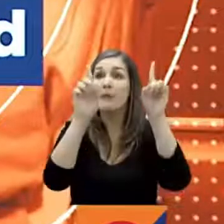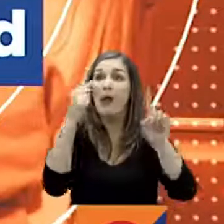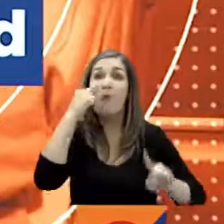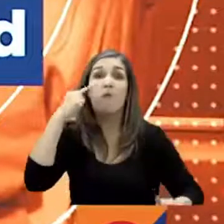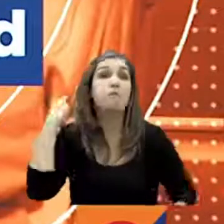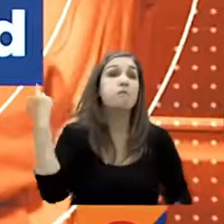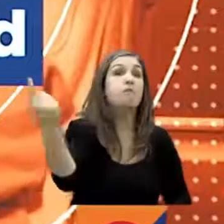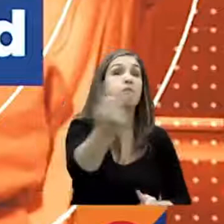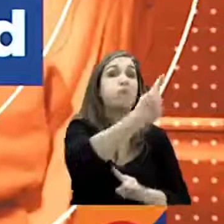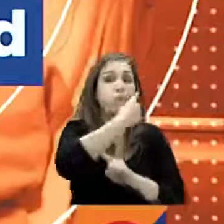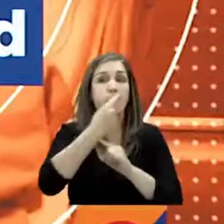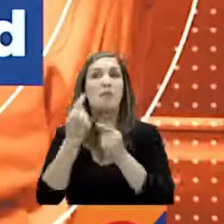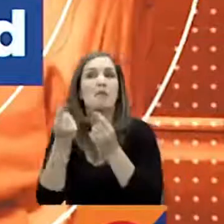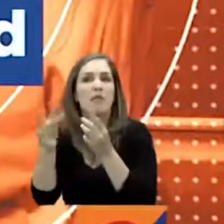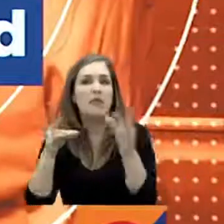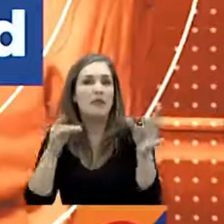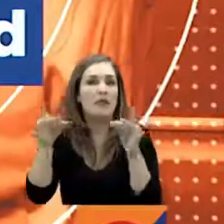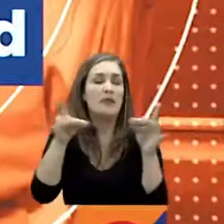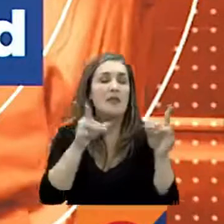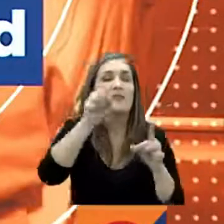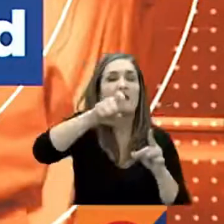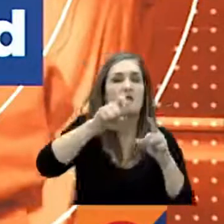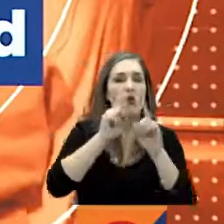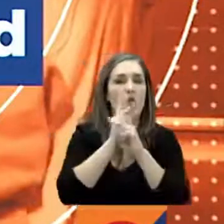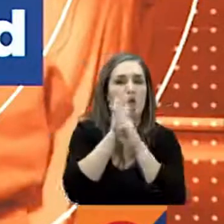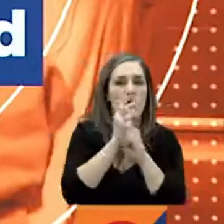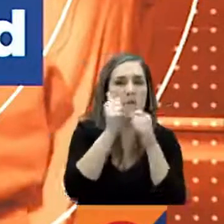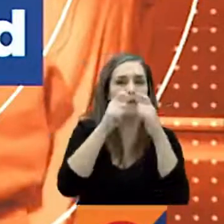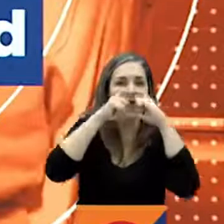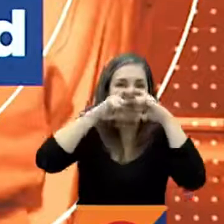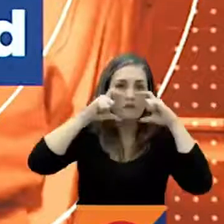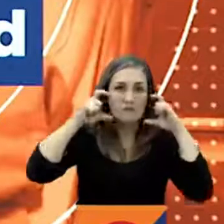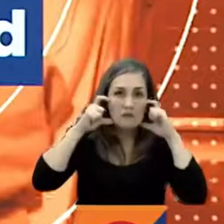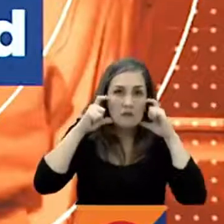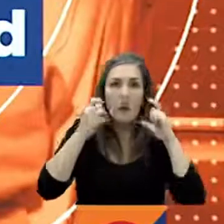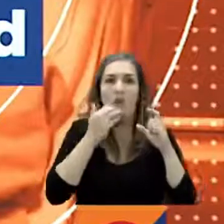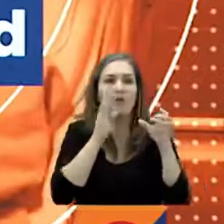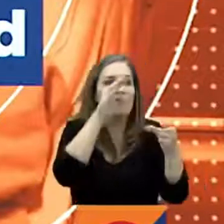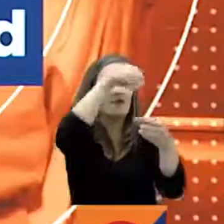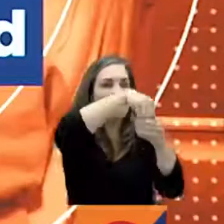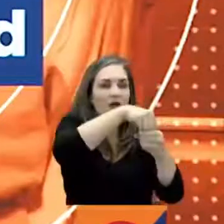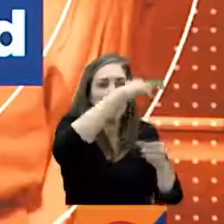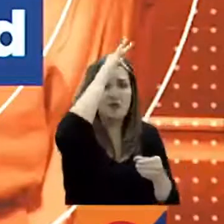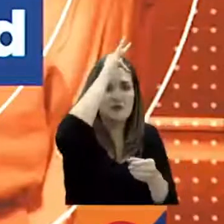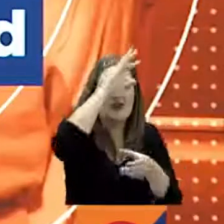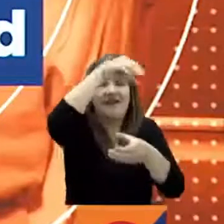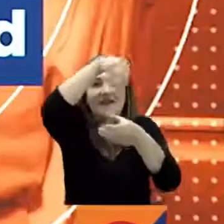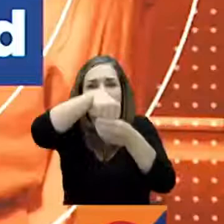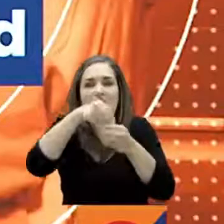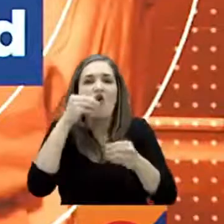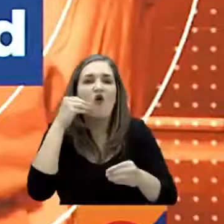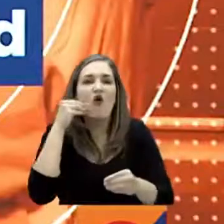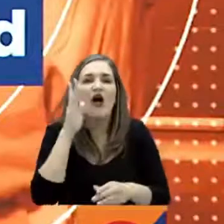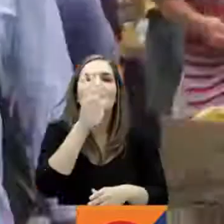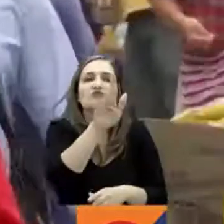las medidas de autocuidado como el uso de tapabocas en centros de salud, hogares geriátricos y transporte